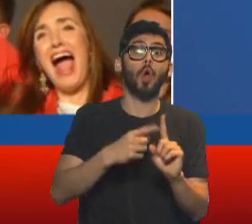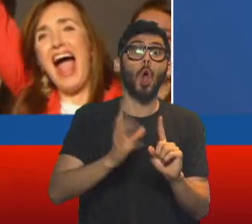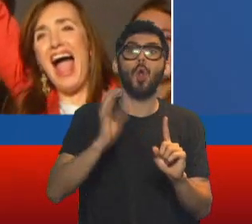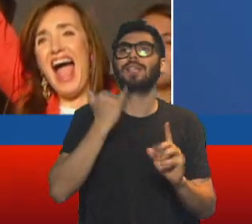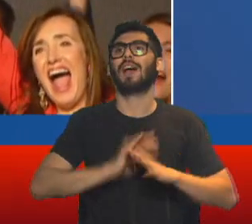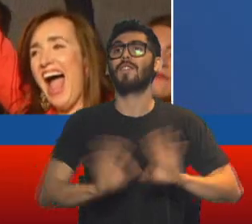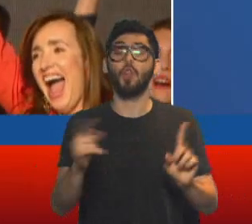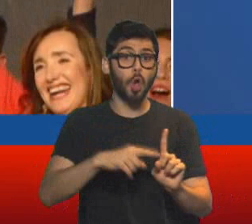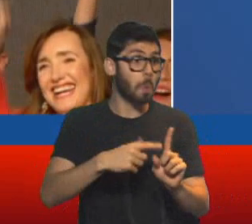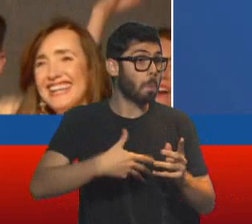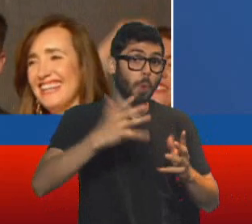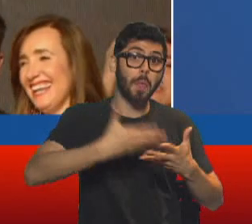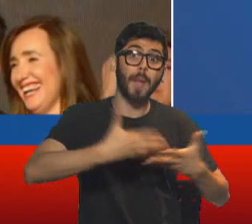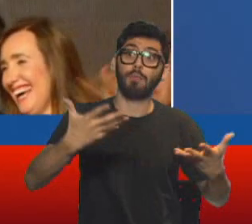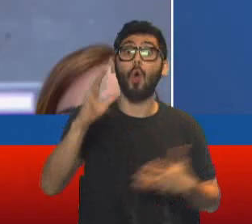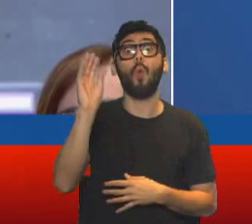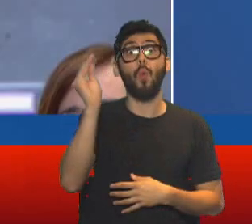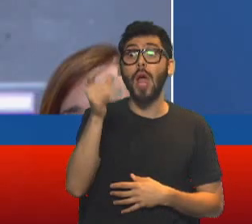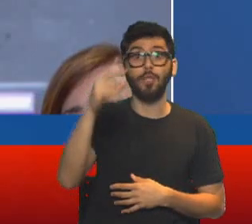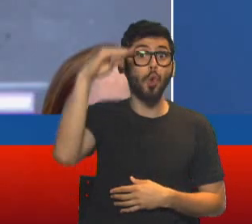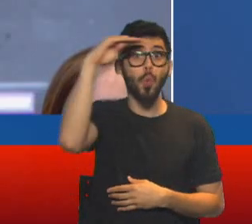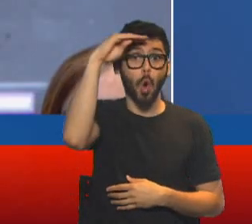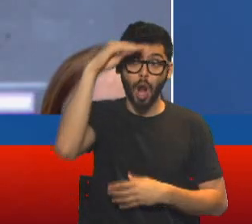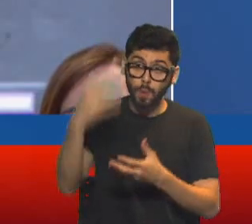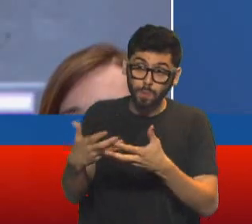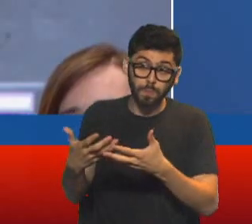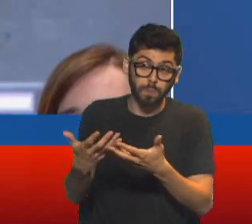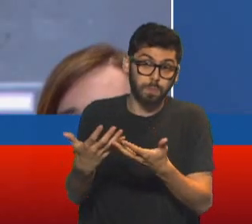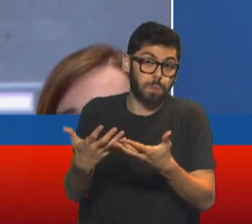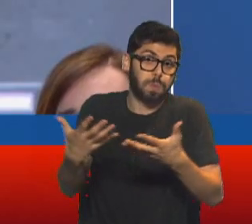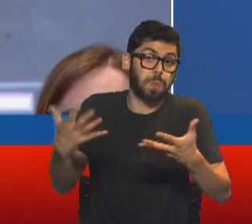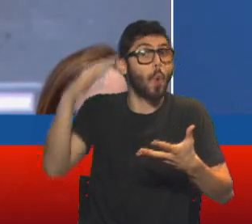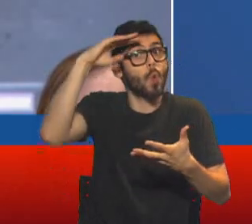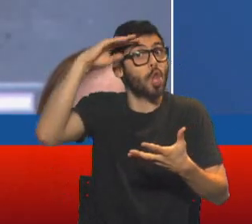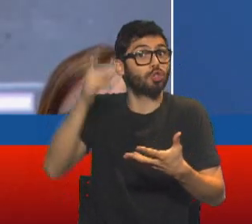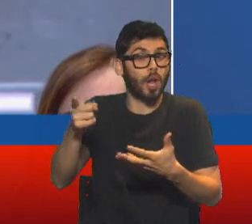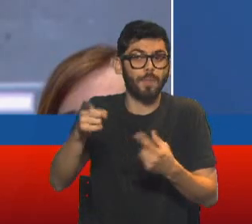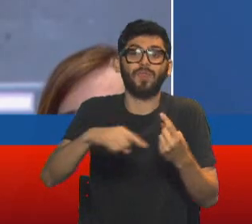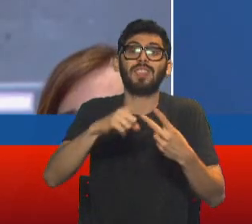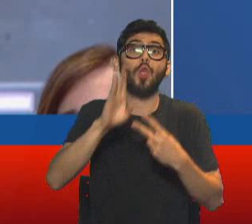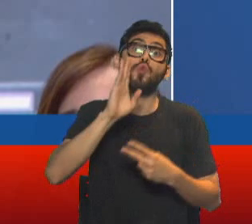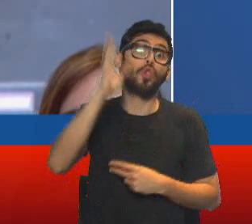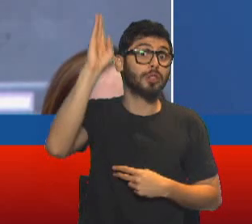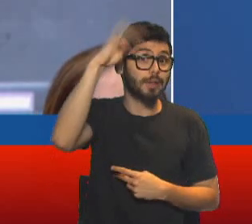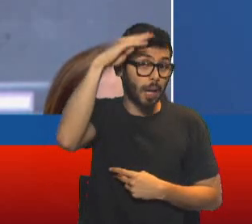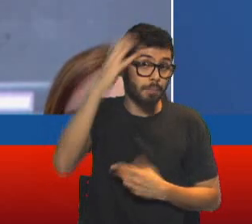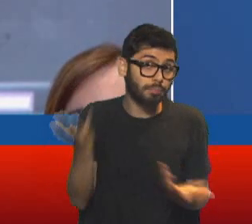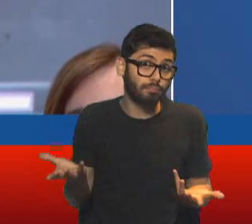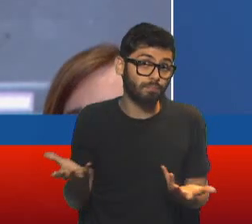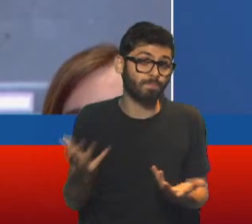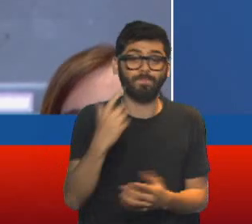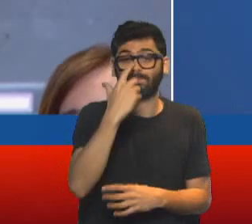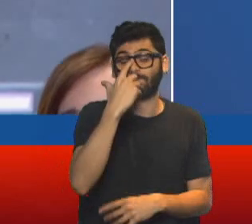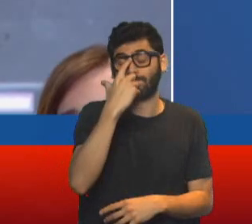mucho. Sí. En Brasil creció mucho con Bolsonaro, en Estados Unidos creció mucho con Donald Trump. Yo creo que